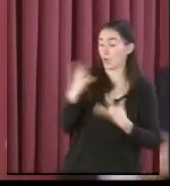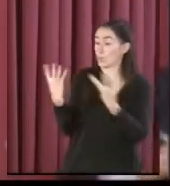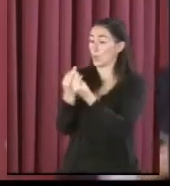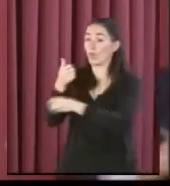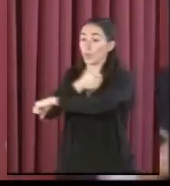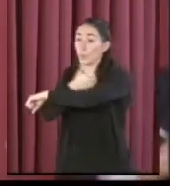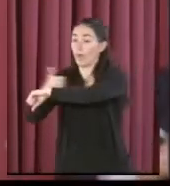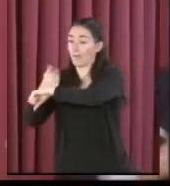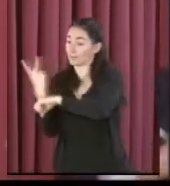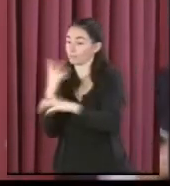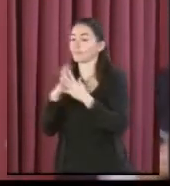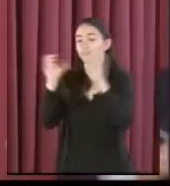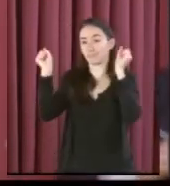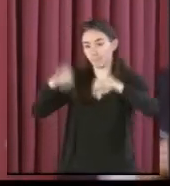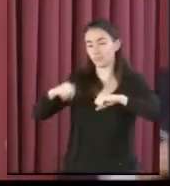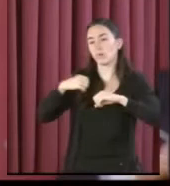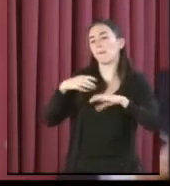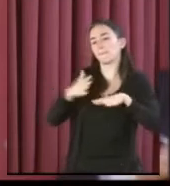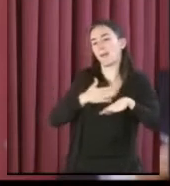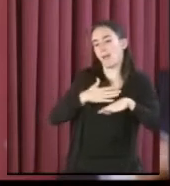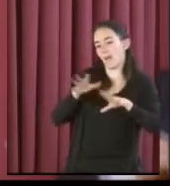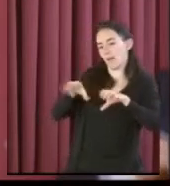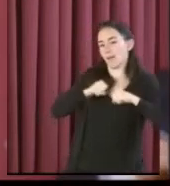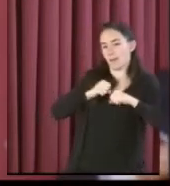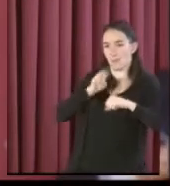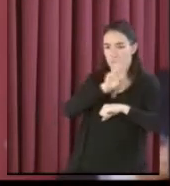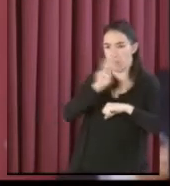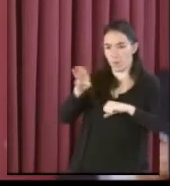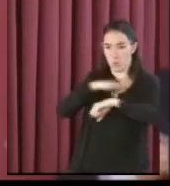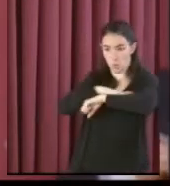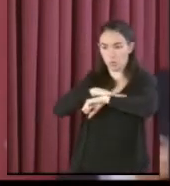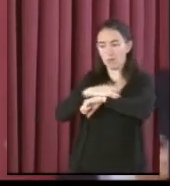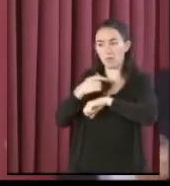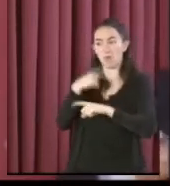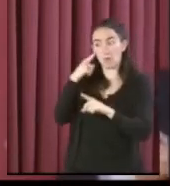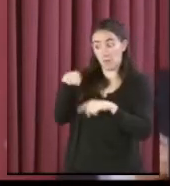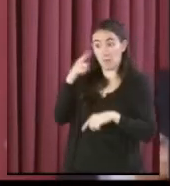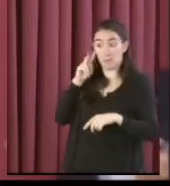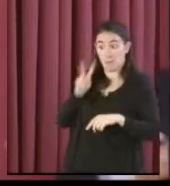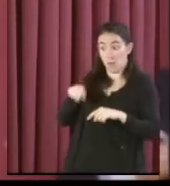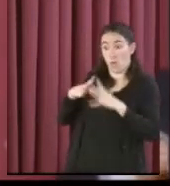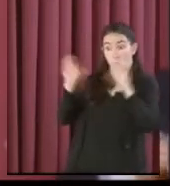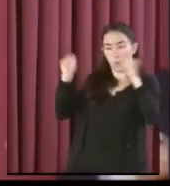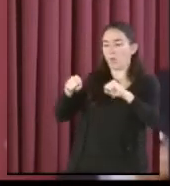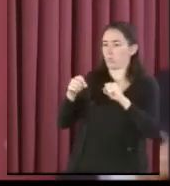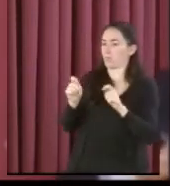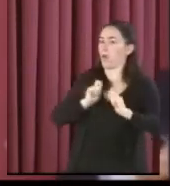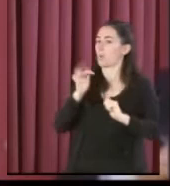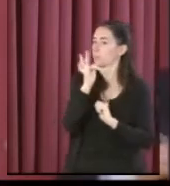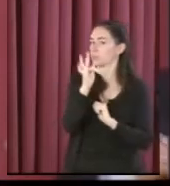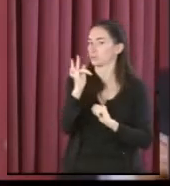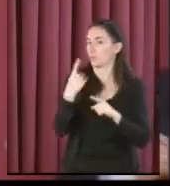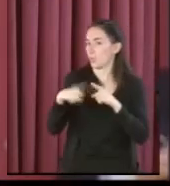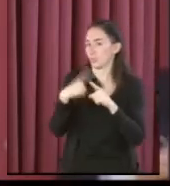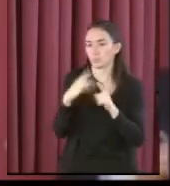cuyo contenido se está materializando en iniciativas provechosas para la ciudad y que seguiremos cumpliendo.